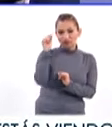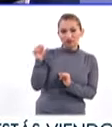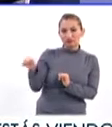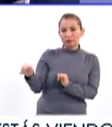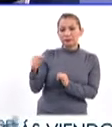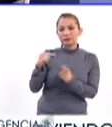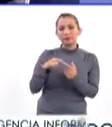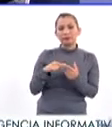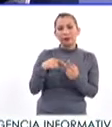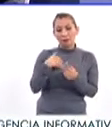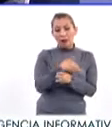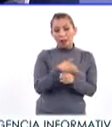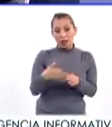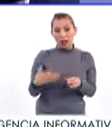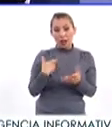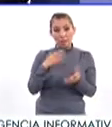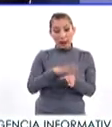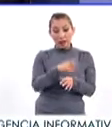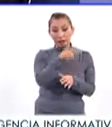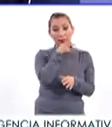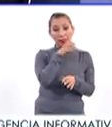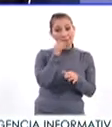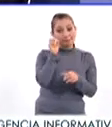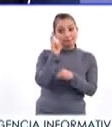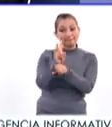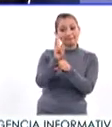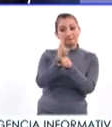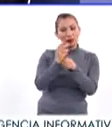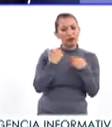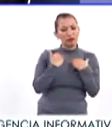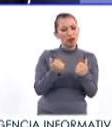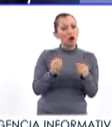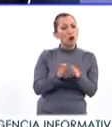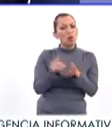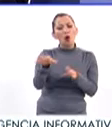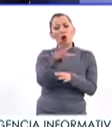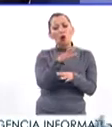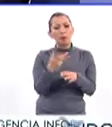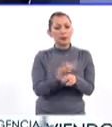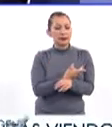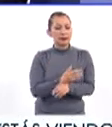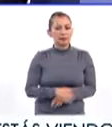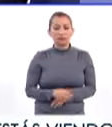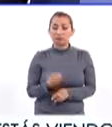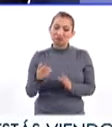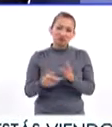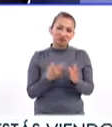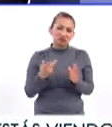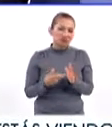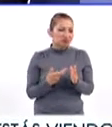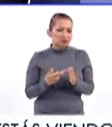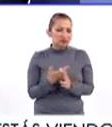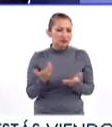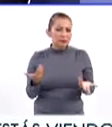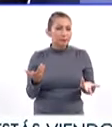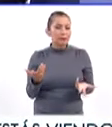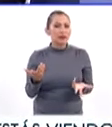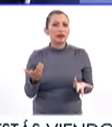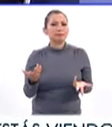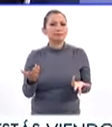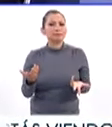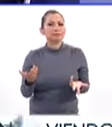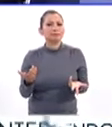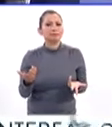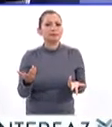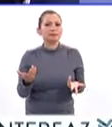y pues familia, sobre todo los padres, para entender bien cómo estos fenómenos se están dando. Muchas veces,